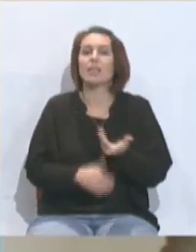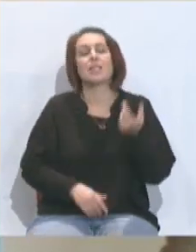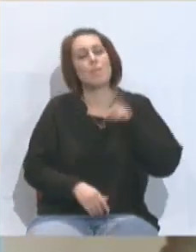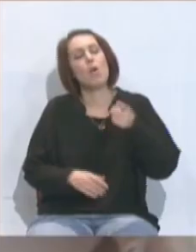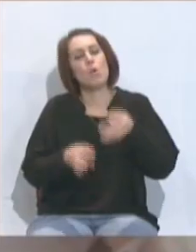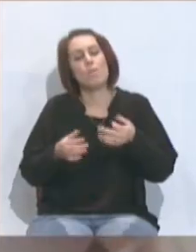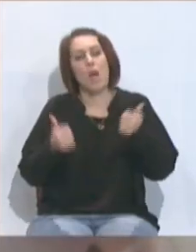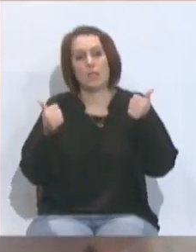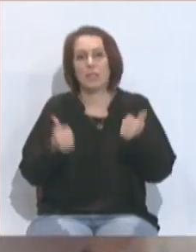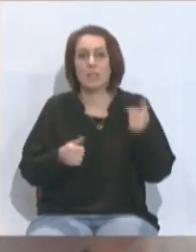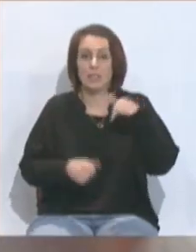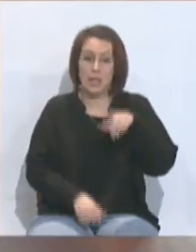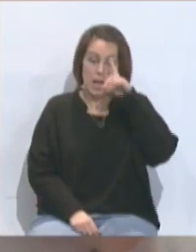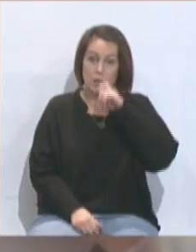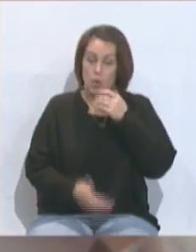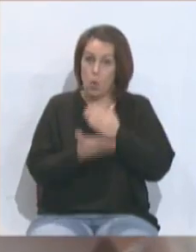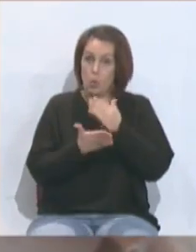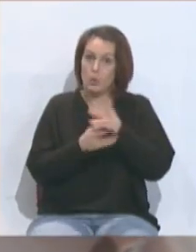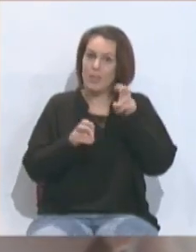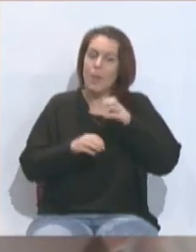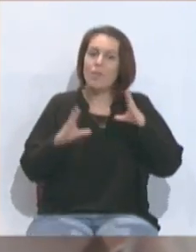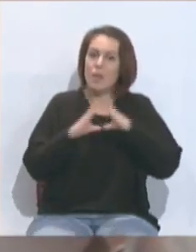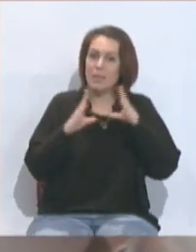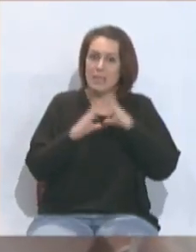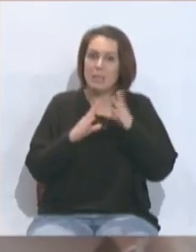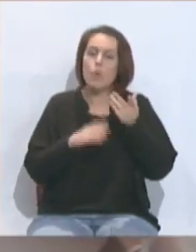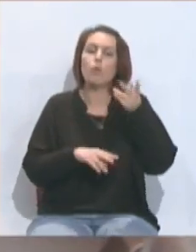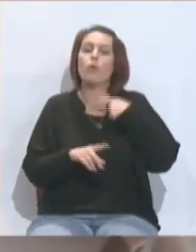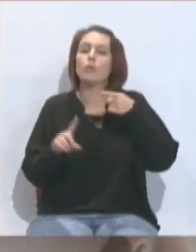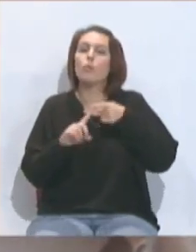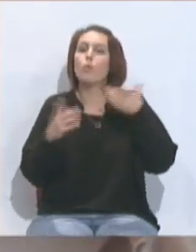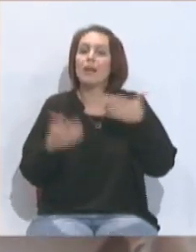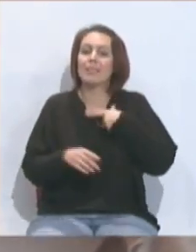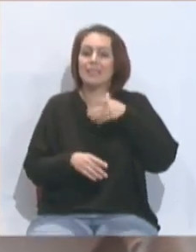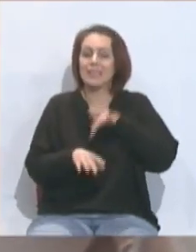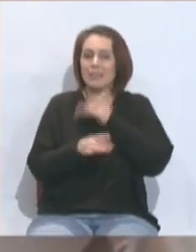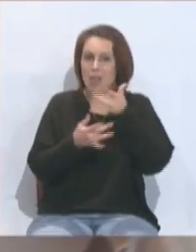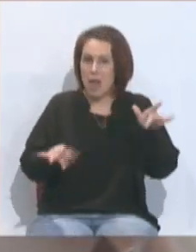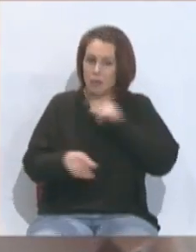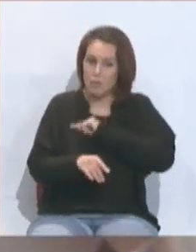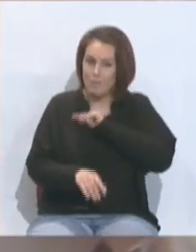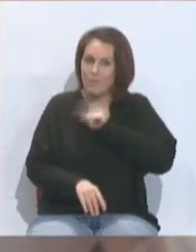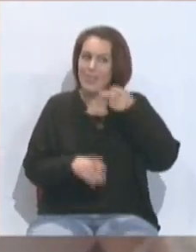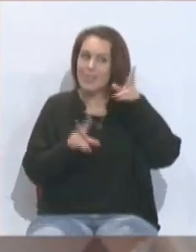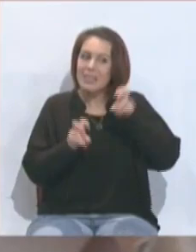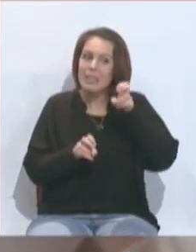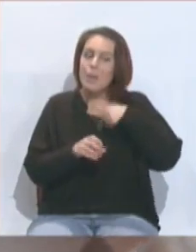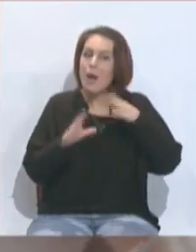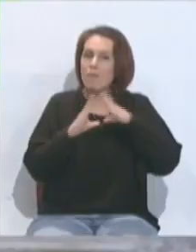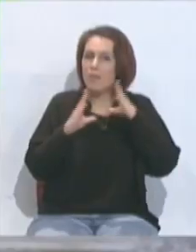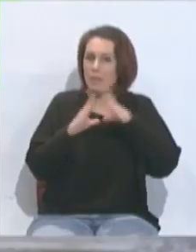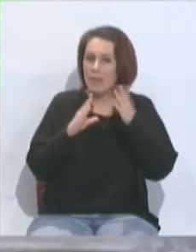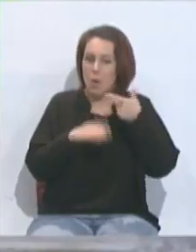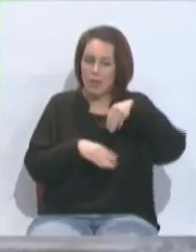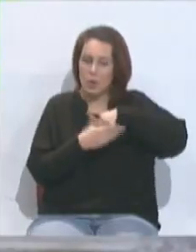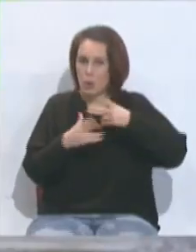y más justa. Continuarán este año los cursos sobre feminismos, con los que se busca sensibilizar y concienciar sobre la importancia de los feminismos en la